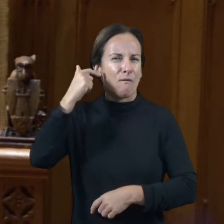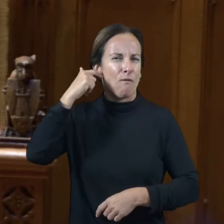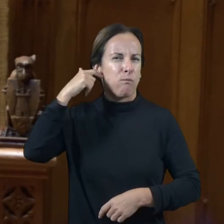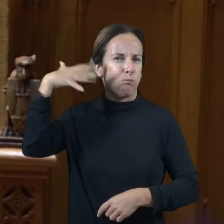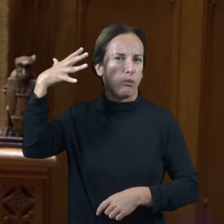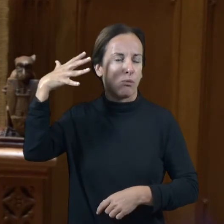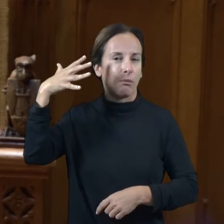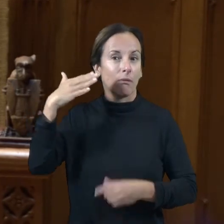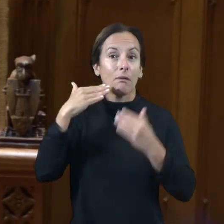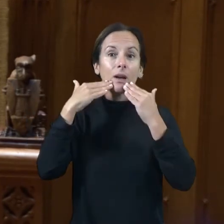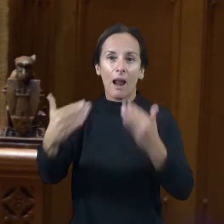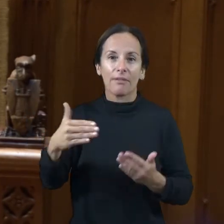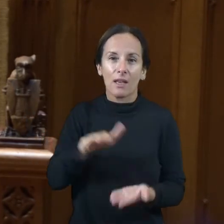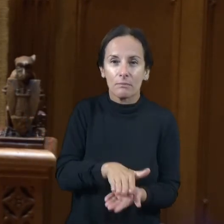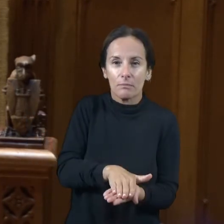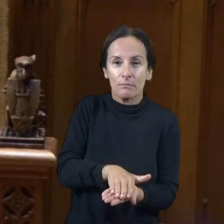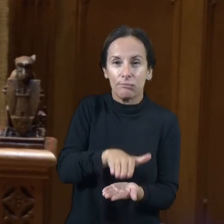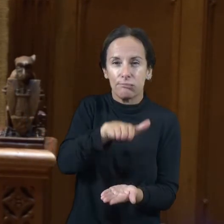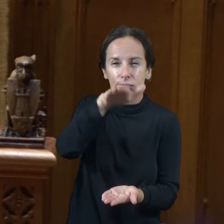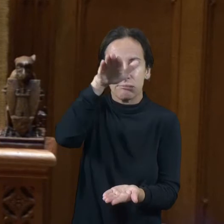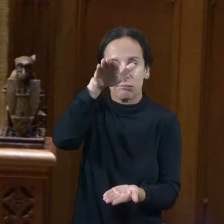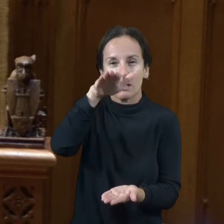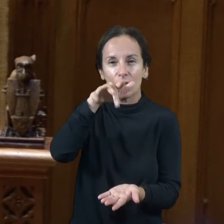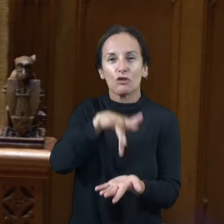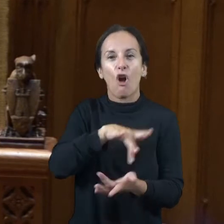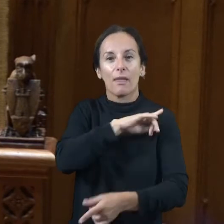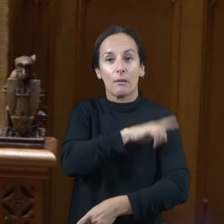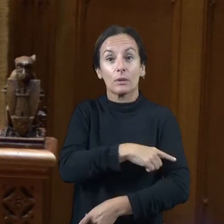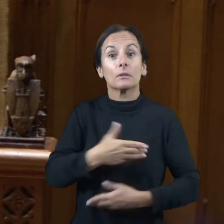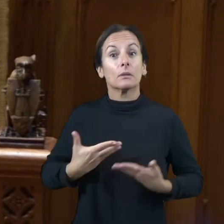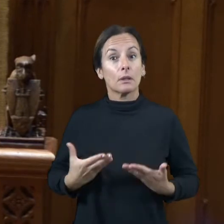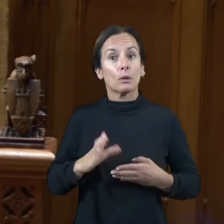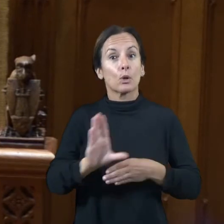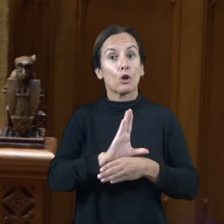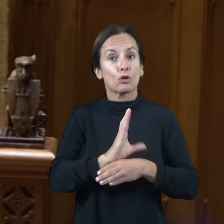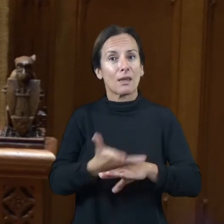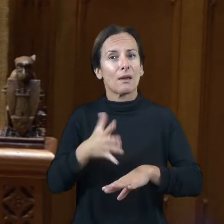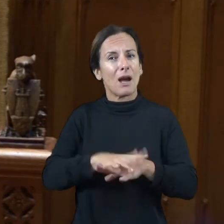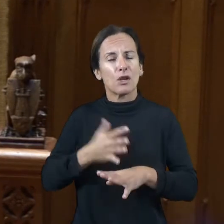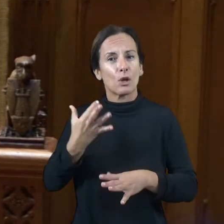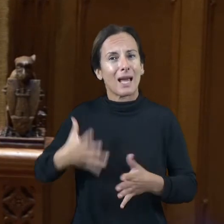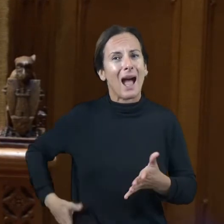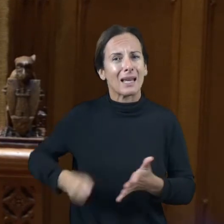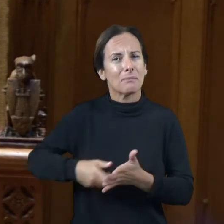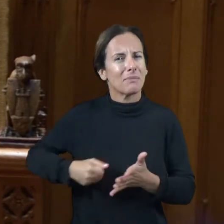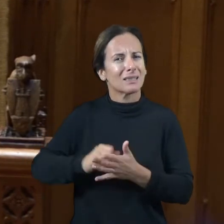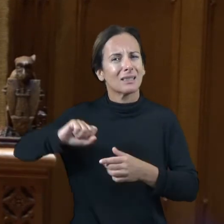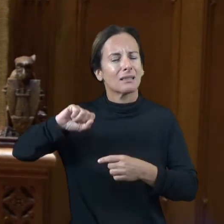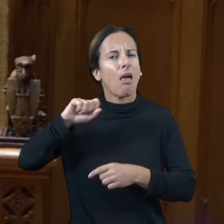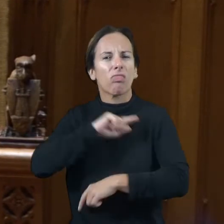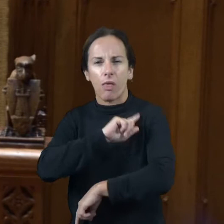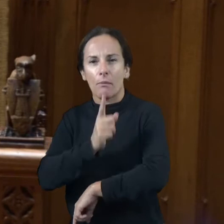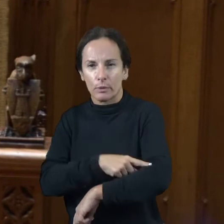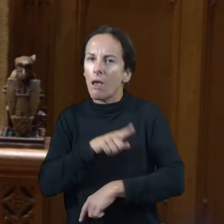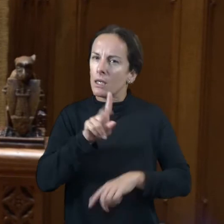jo crec que si el Consell de Mallorca té que invertir en algo en tema en de deportes aparte de temas sociales etcétera